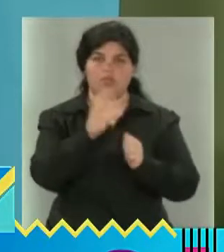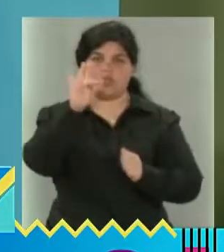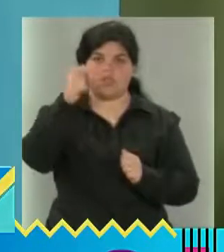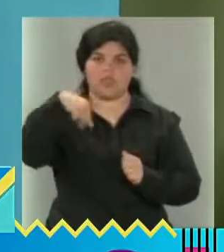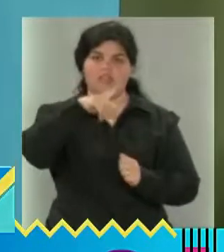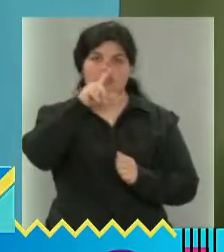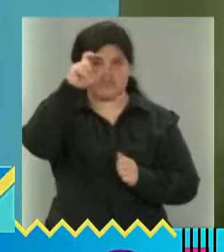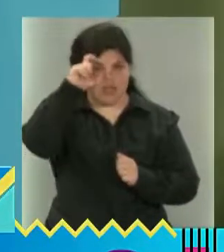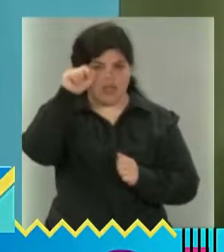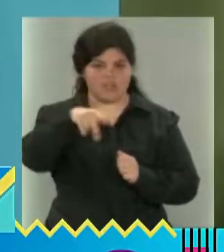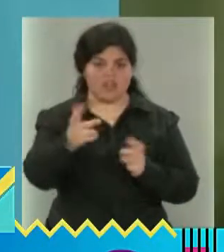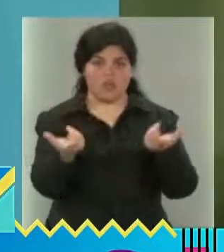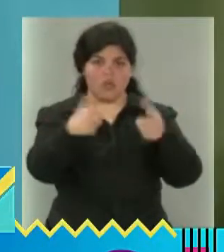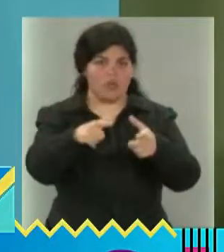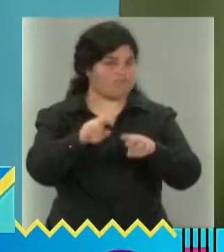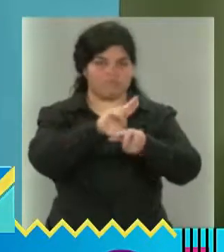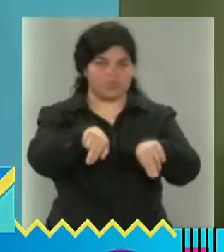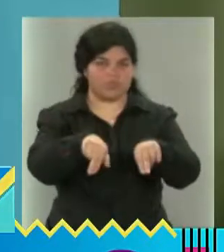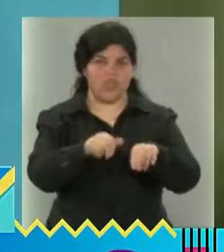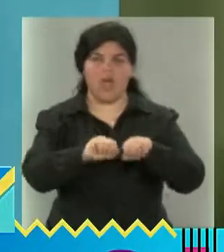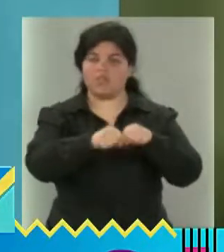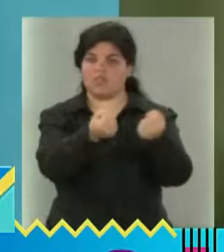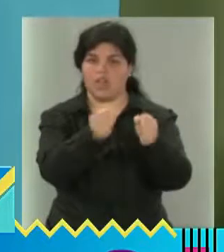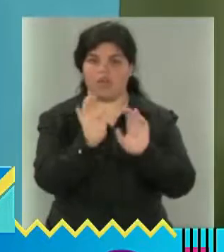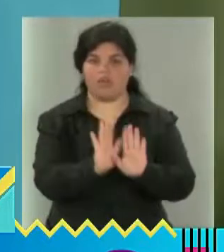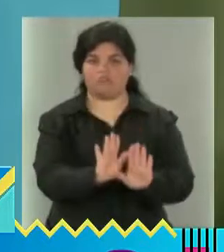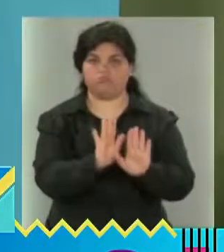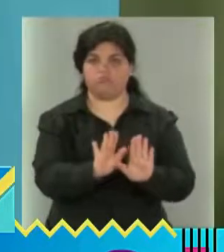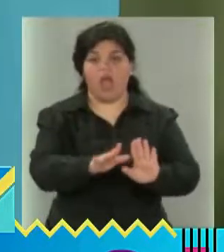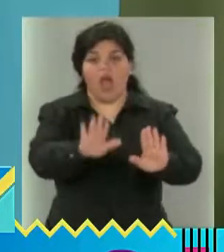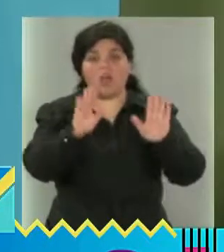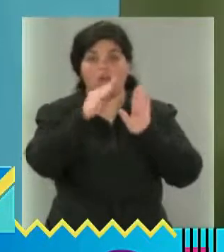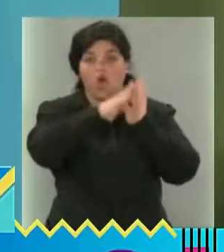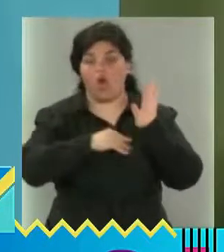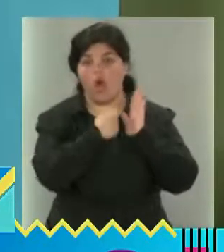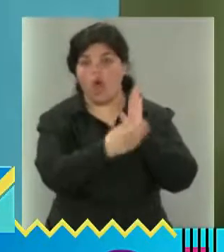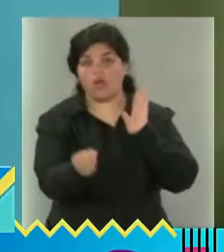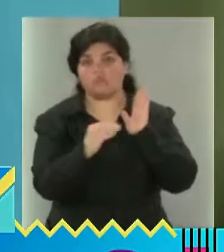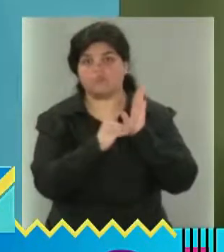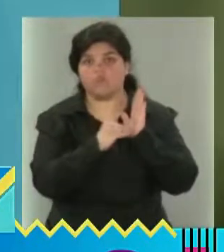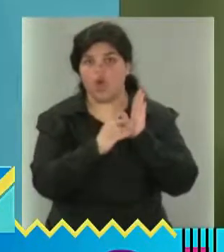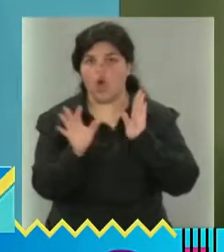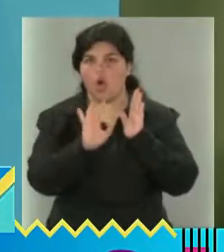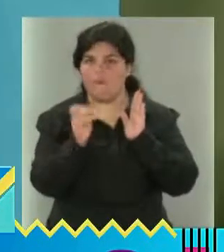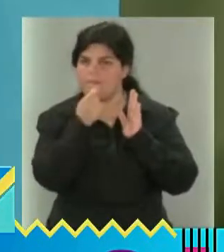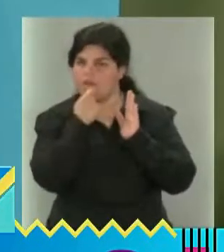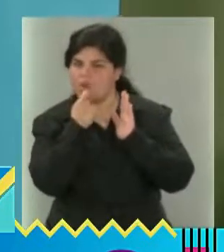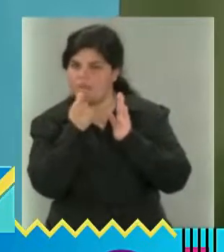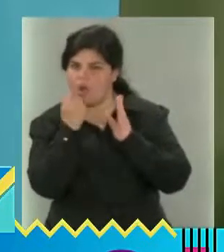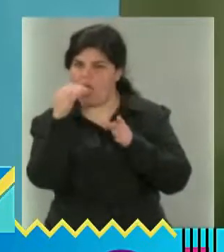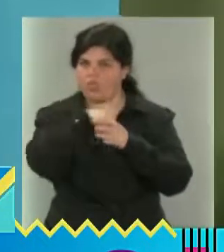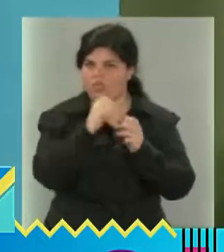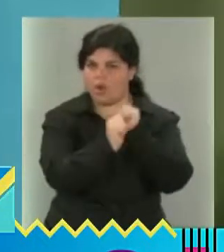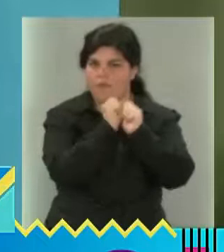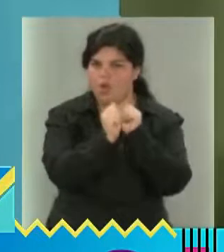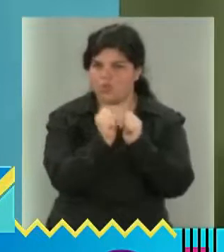Se especula que haya sido por una cuestión de agenda, pero también se habla de, bueno, roces quizás en la interna, ¿sí?, del sector productivo